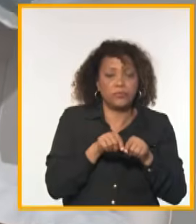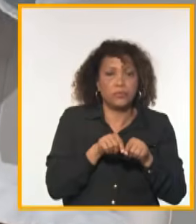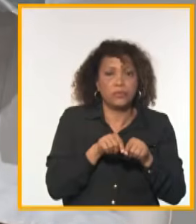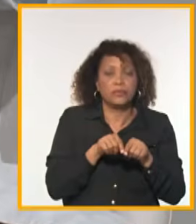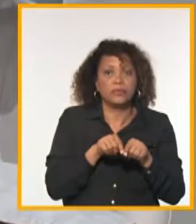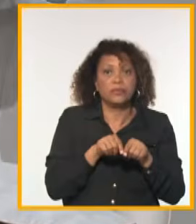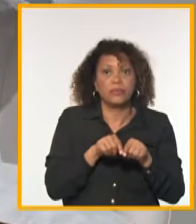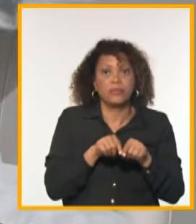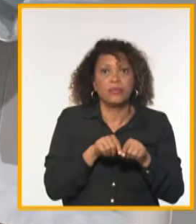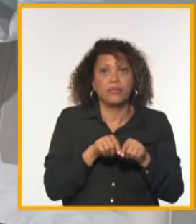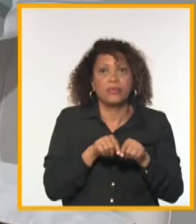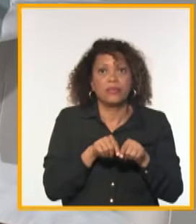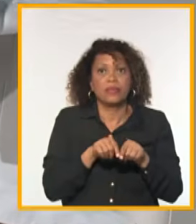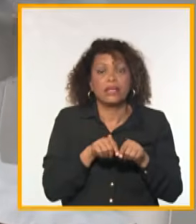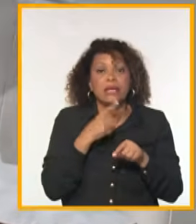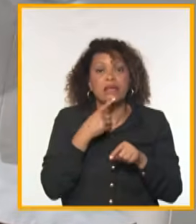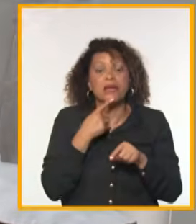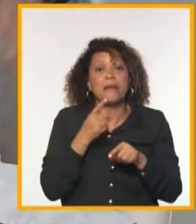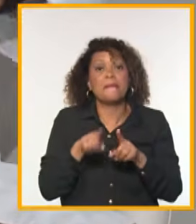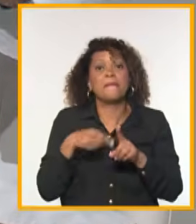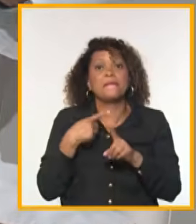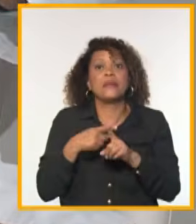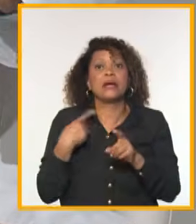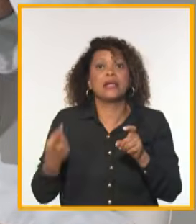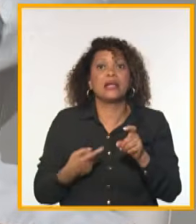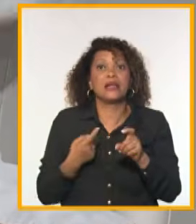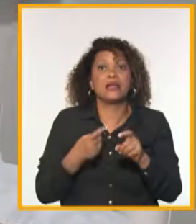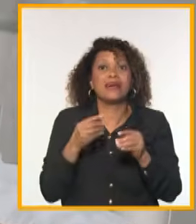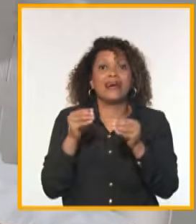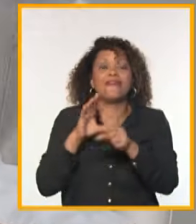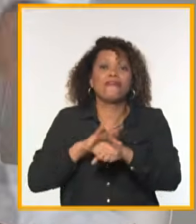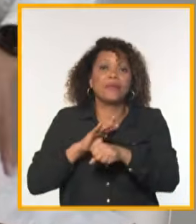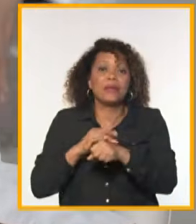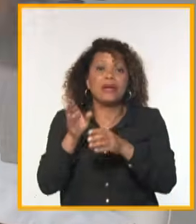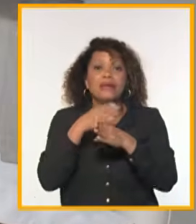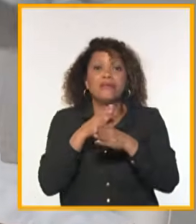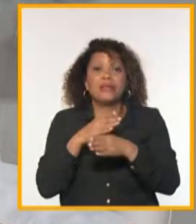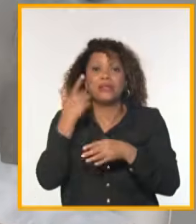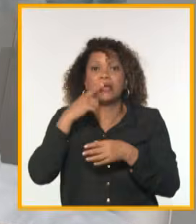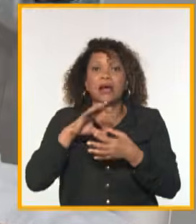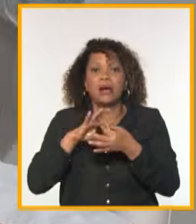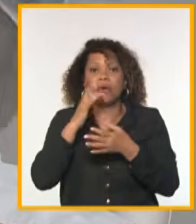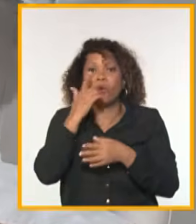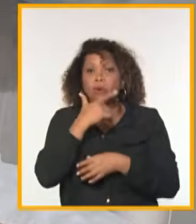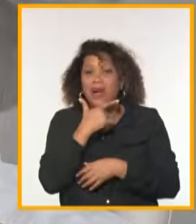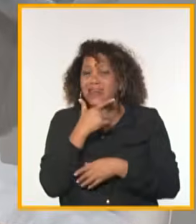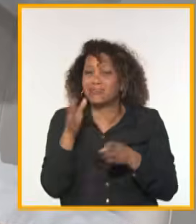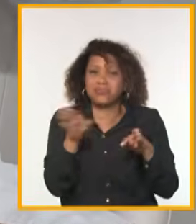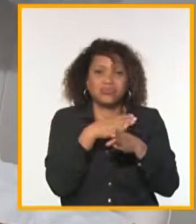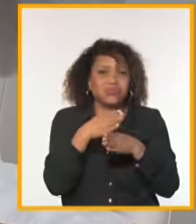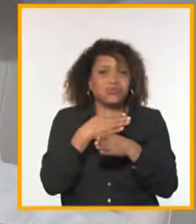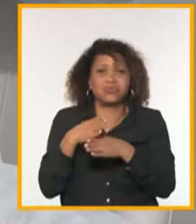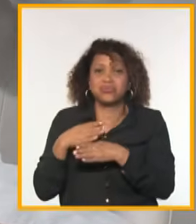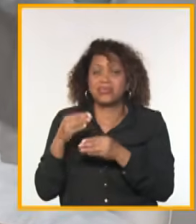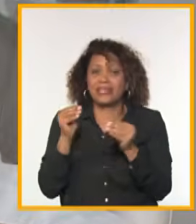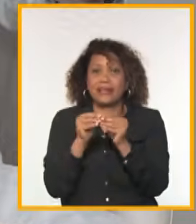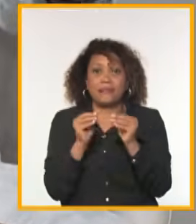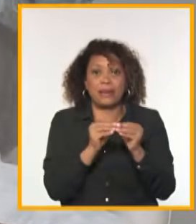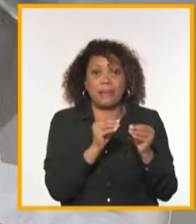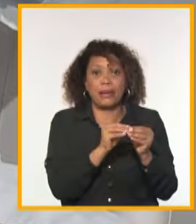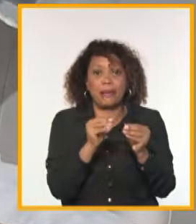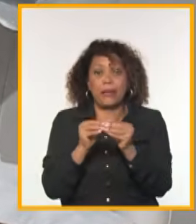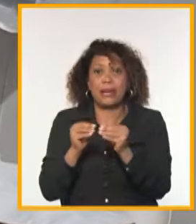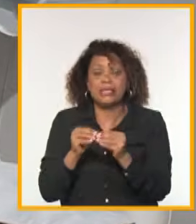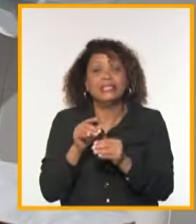las contiendas de Angola. Correcto. La malaria, la esquistosomiasis, la filariasis, todas esas campañas que además me costaron